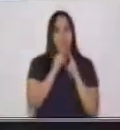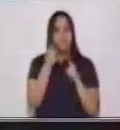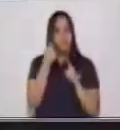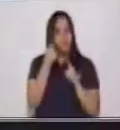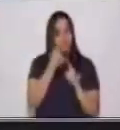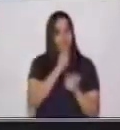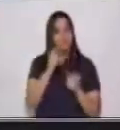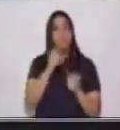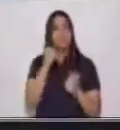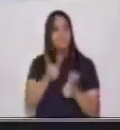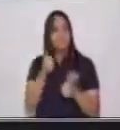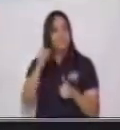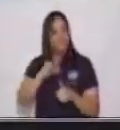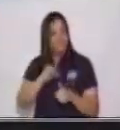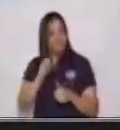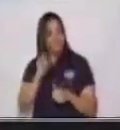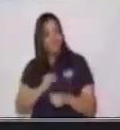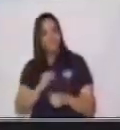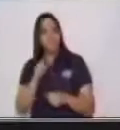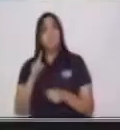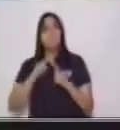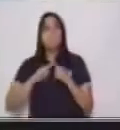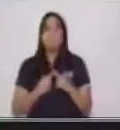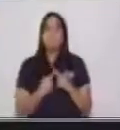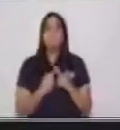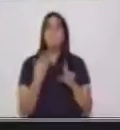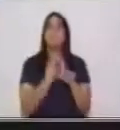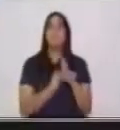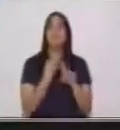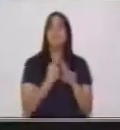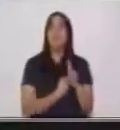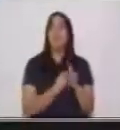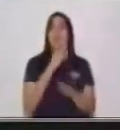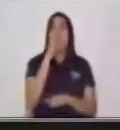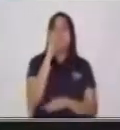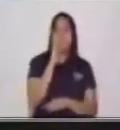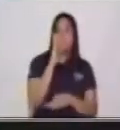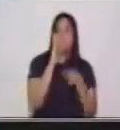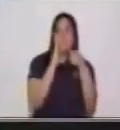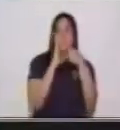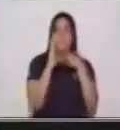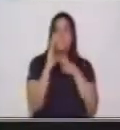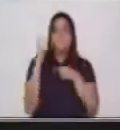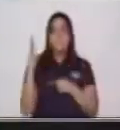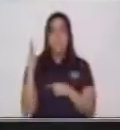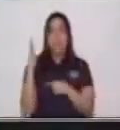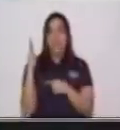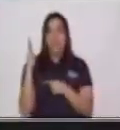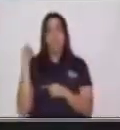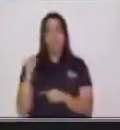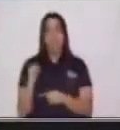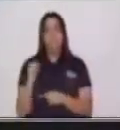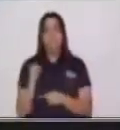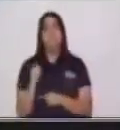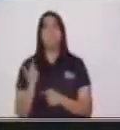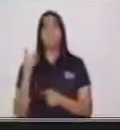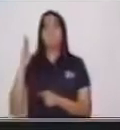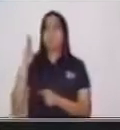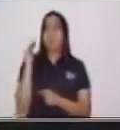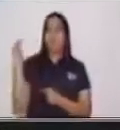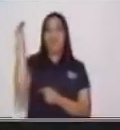no. Vamos a comenzar con el uso de la B. La B alta, dicen muchos, pero en el abecedario su nombre correcto